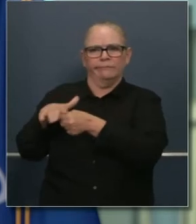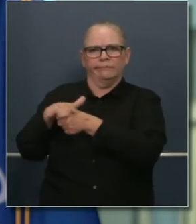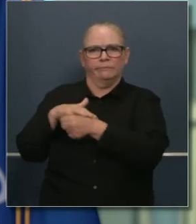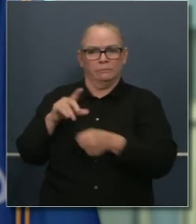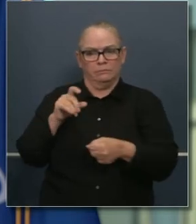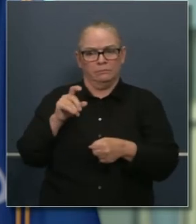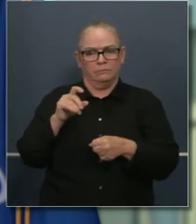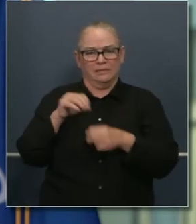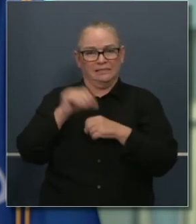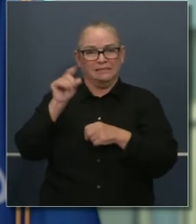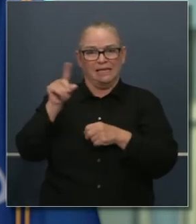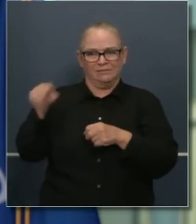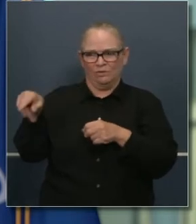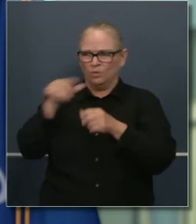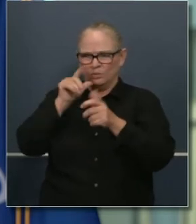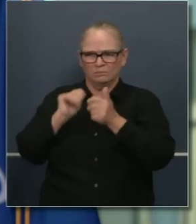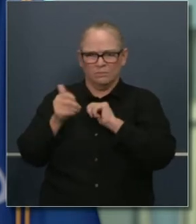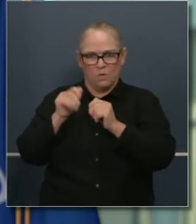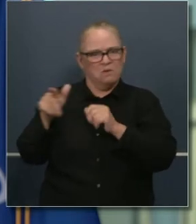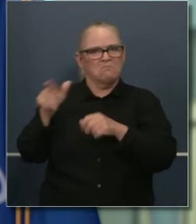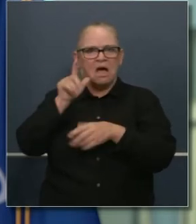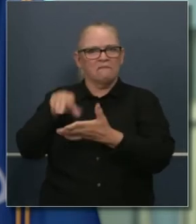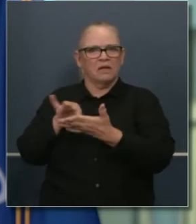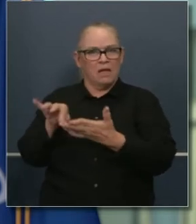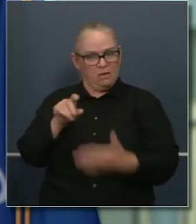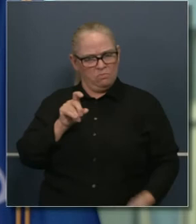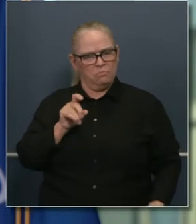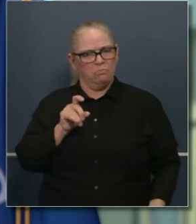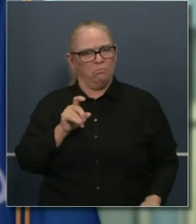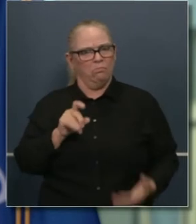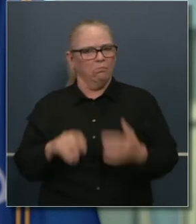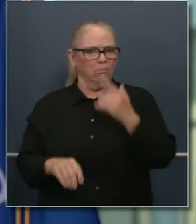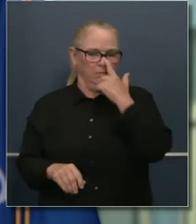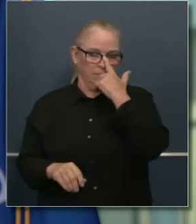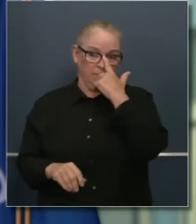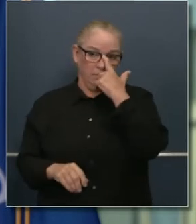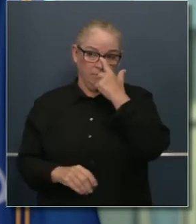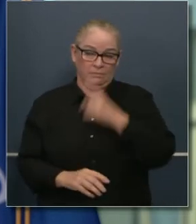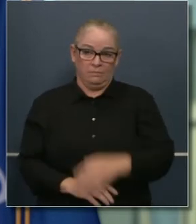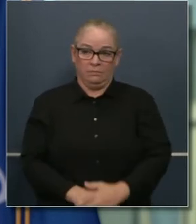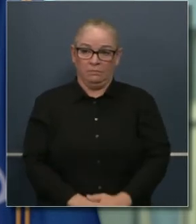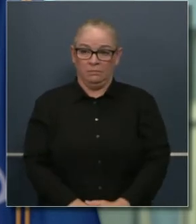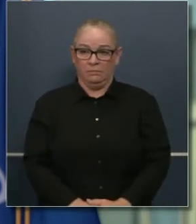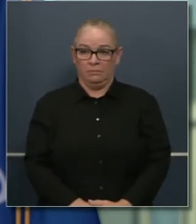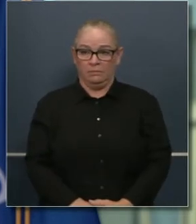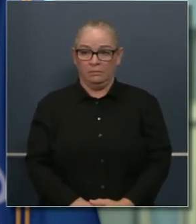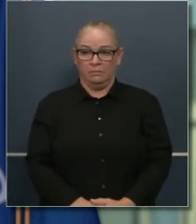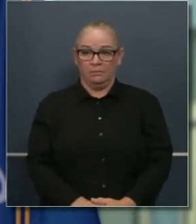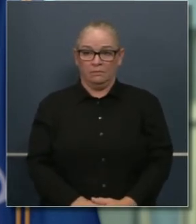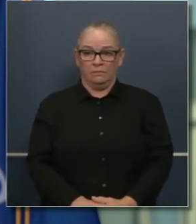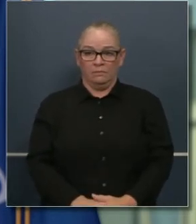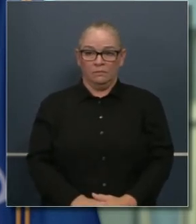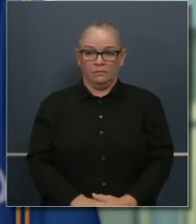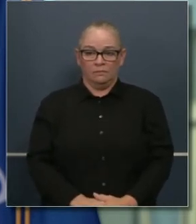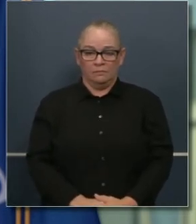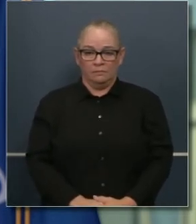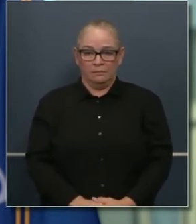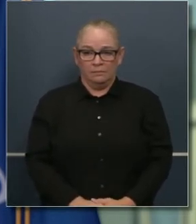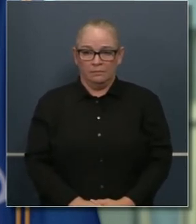buscando en san diego yo pensé que usted es la pregunta apropiada la transmisión